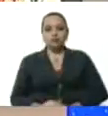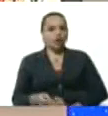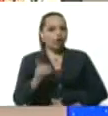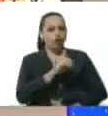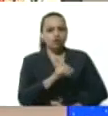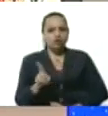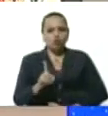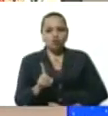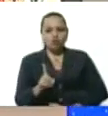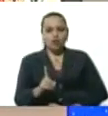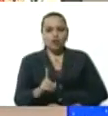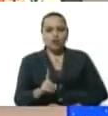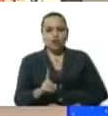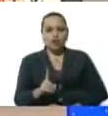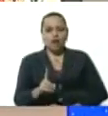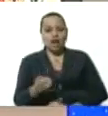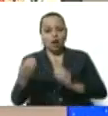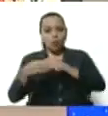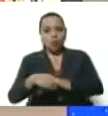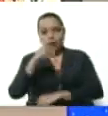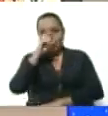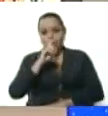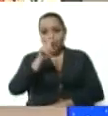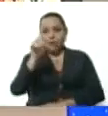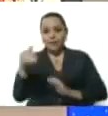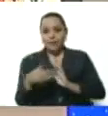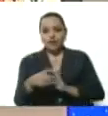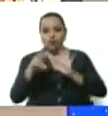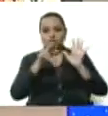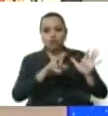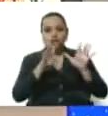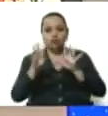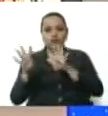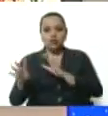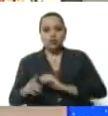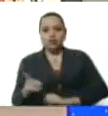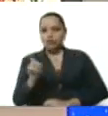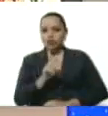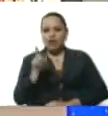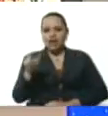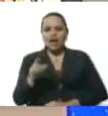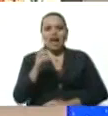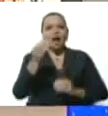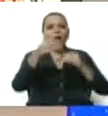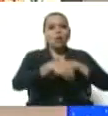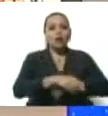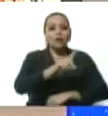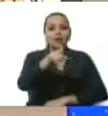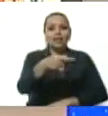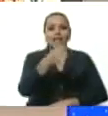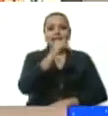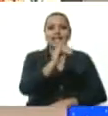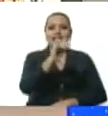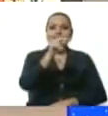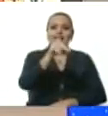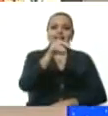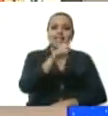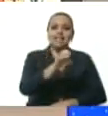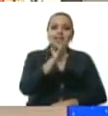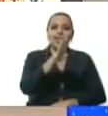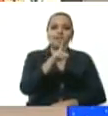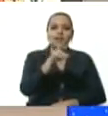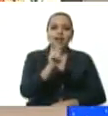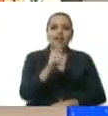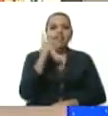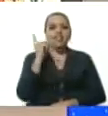1899. Estamos hablando del Acuerdo de Ginebra, es el instrumento jurídico que